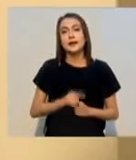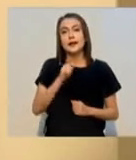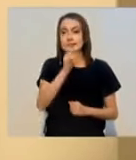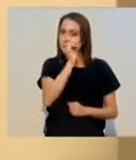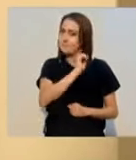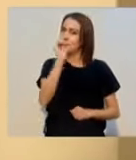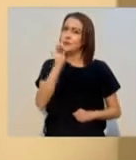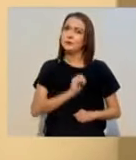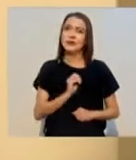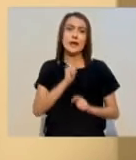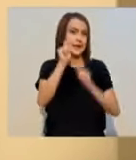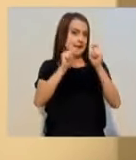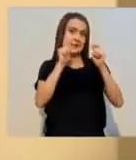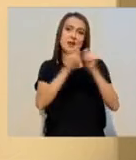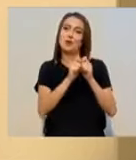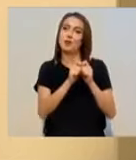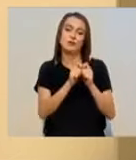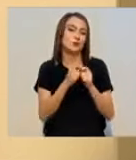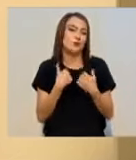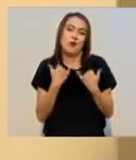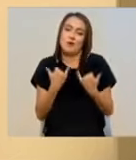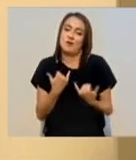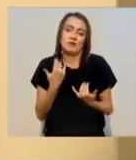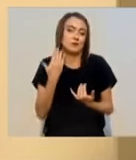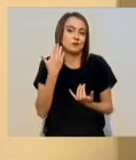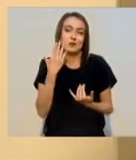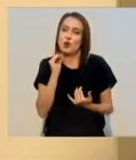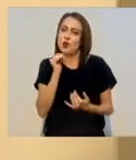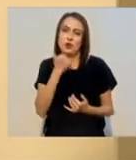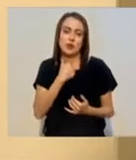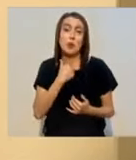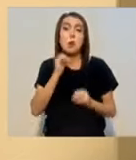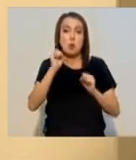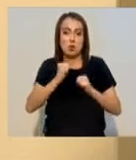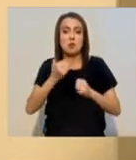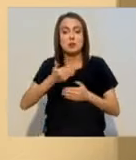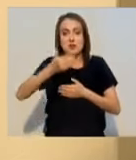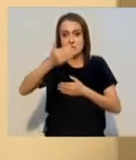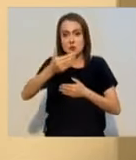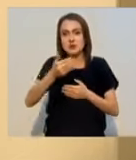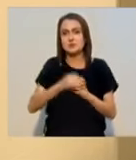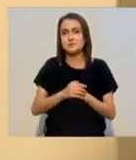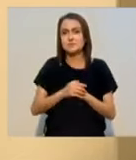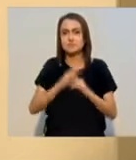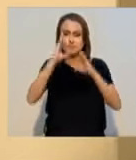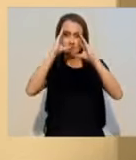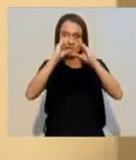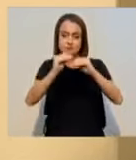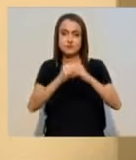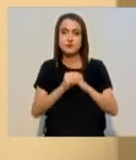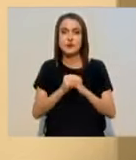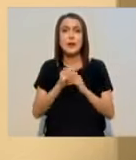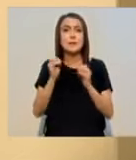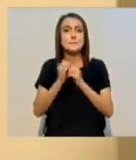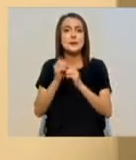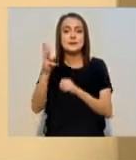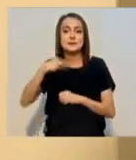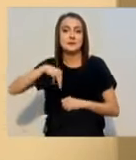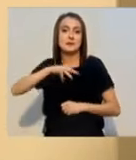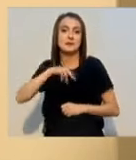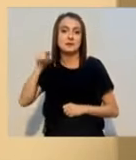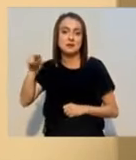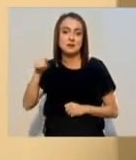ese porcentaje exacto no lo tengo a mano, se lo podemos hacer llegar. Es una tasa que monitorea más el